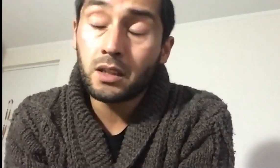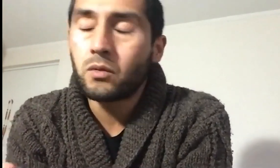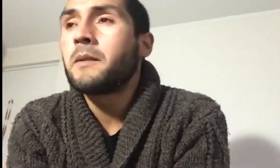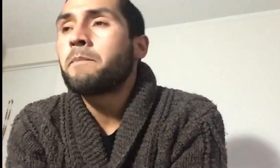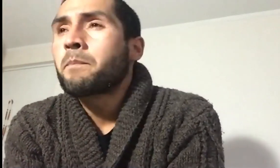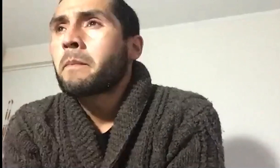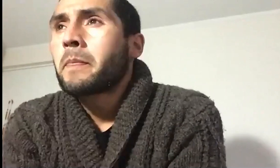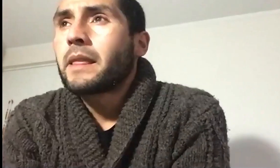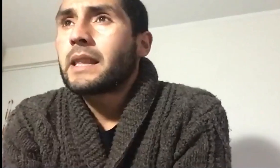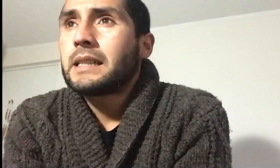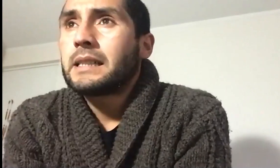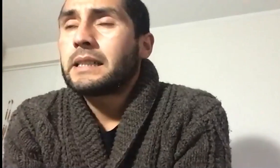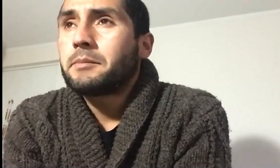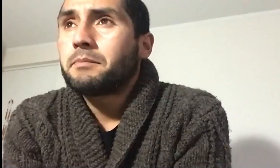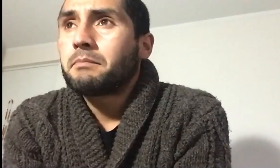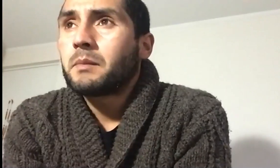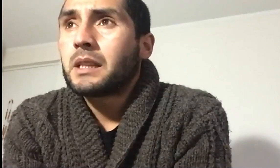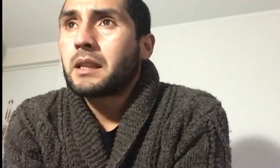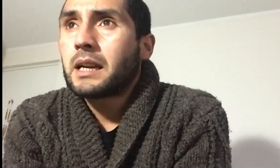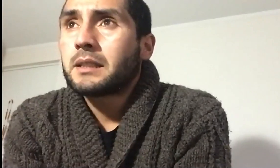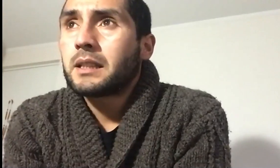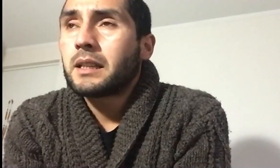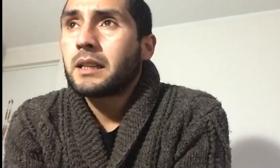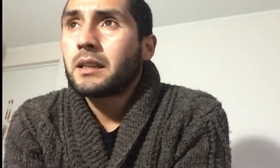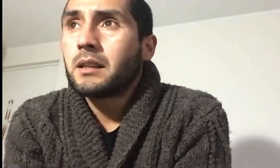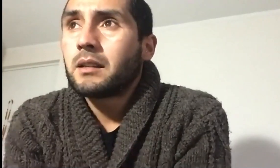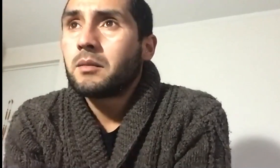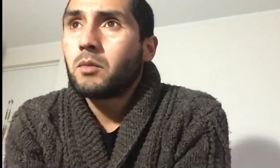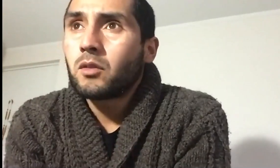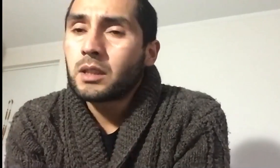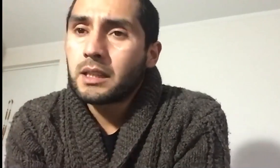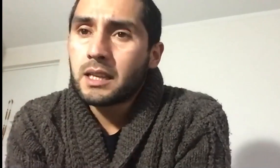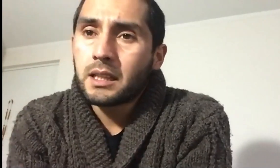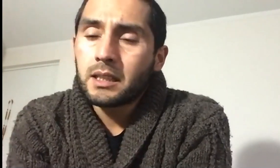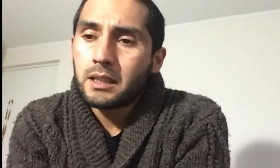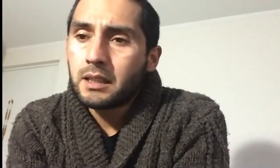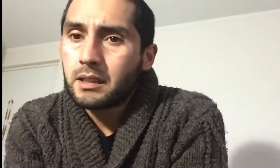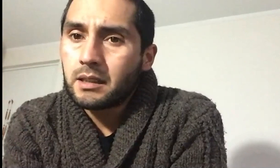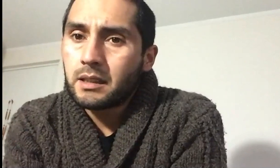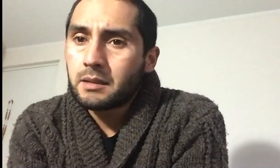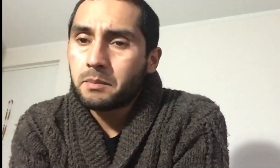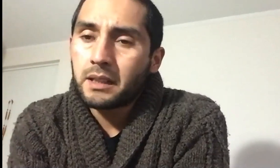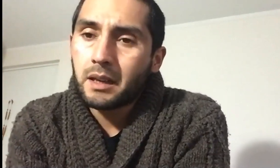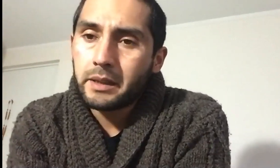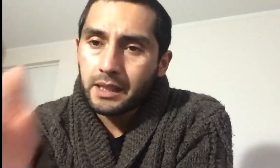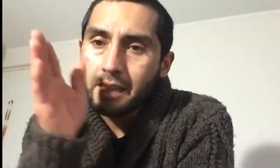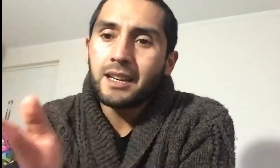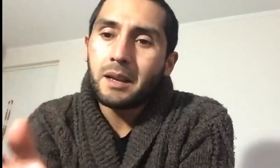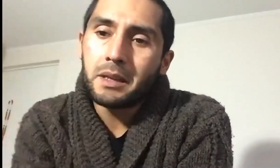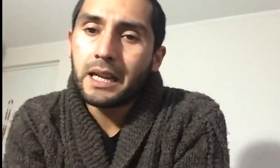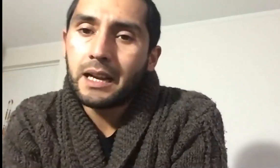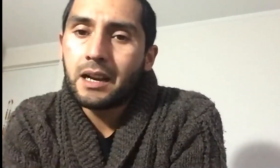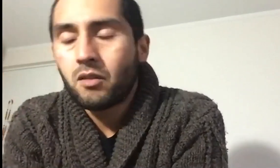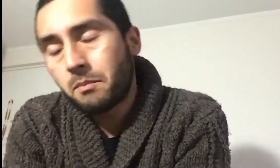equipos de salud. Ya, desde bueno, ustedes ya están prácticamente